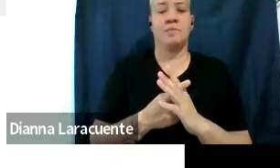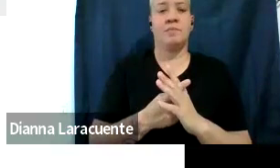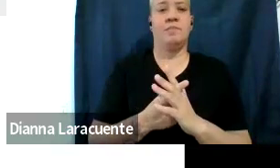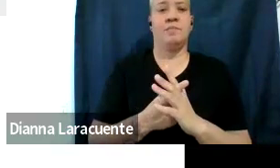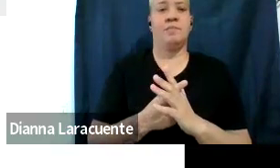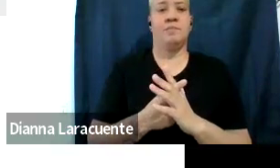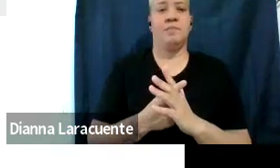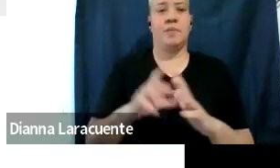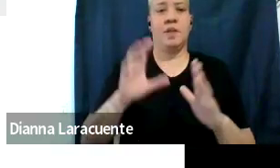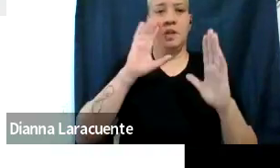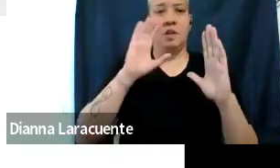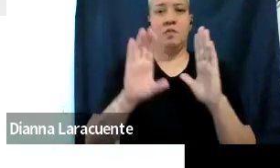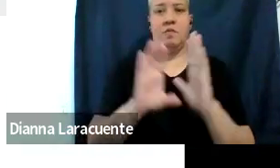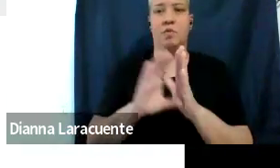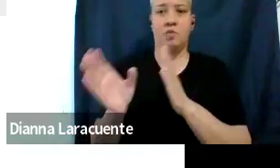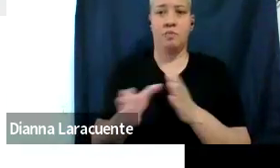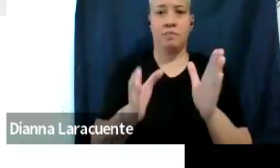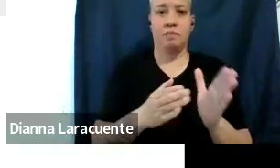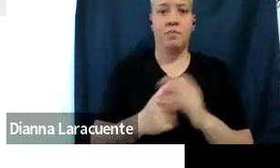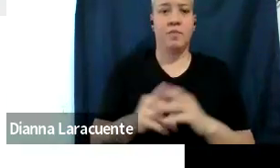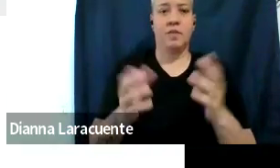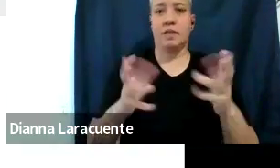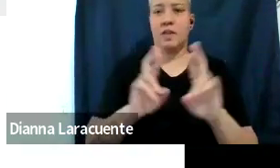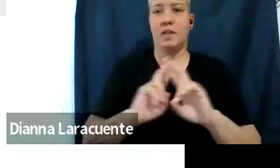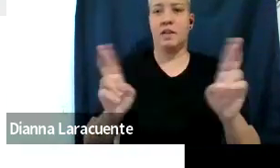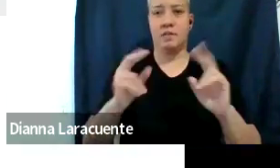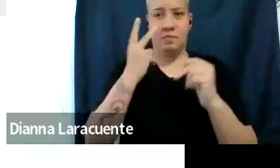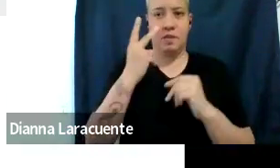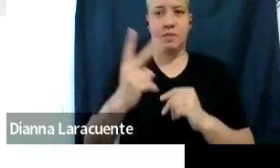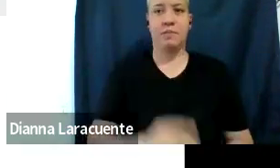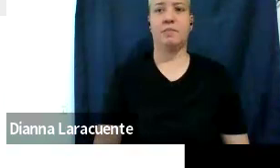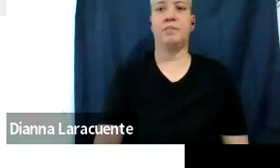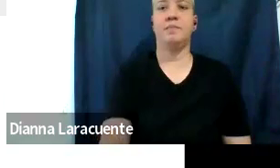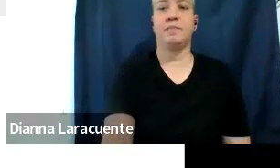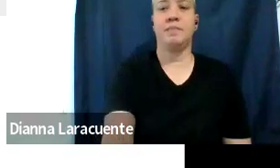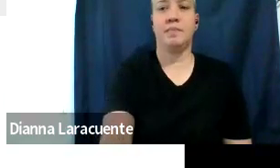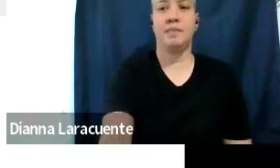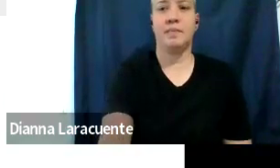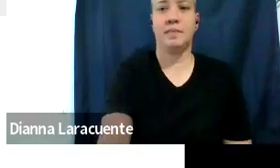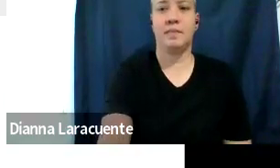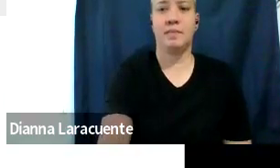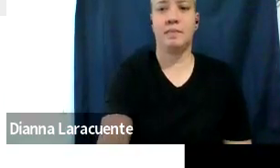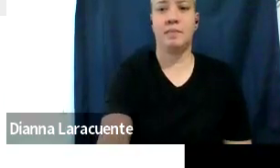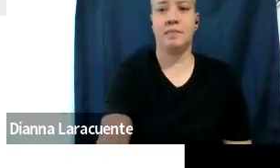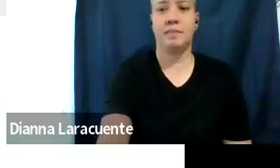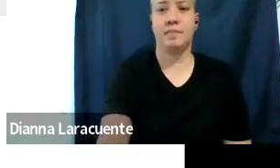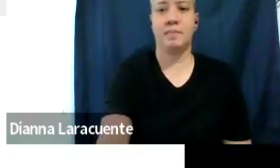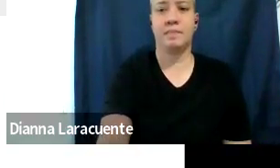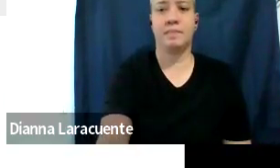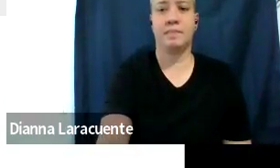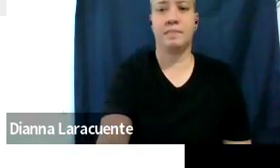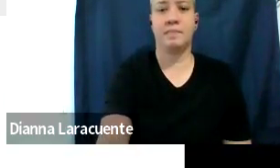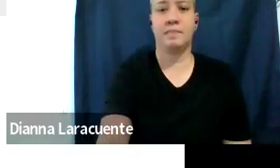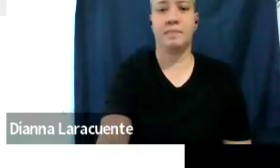las fotos que preparamos. Están listas, ya lo están viendo el público. No, bueno, pues las